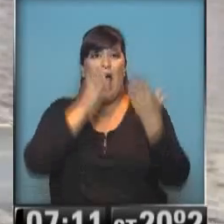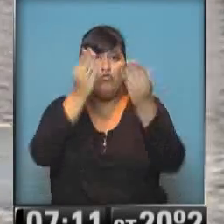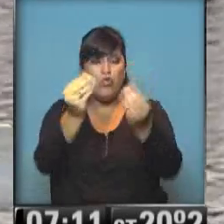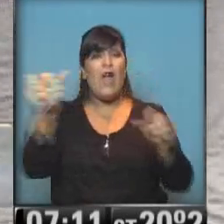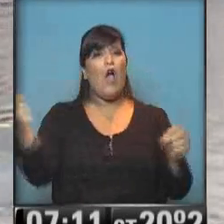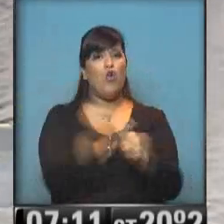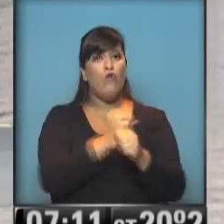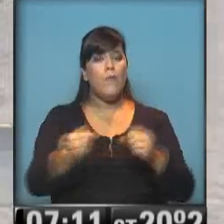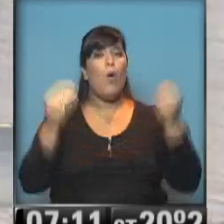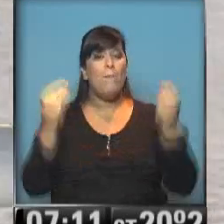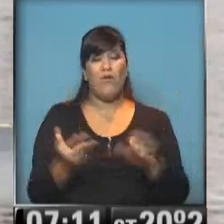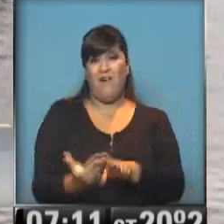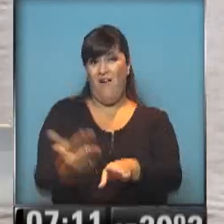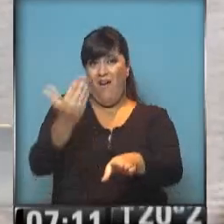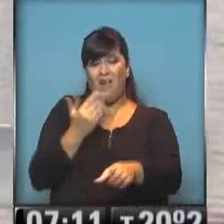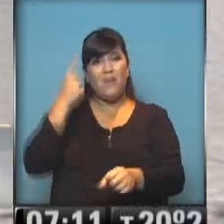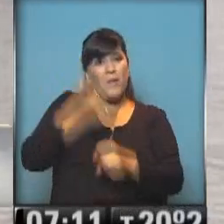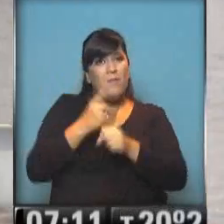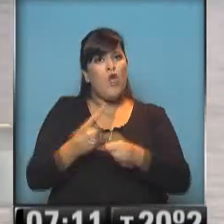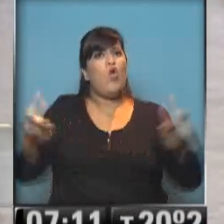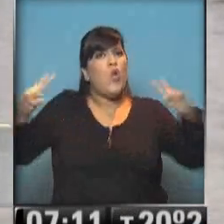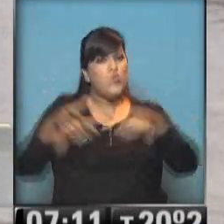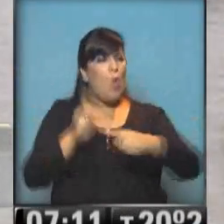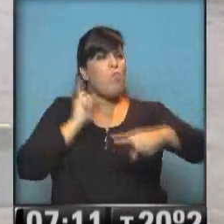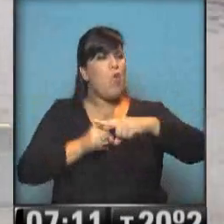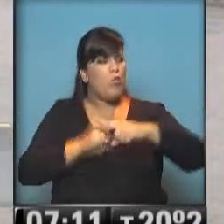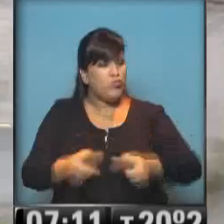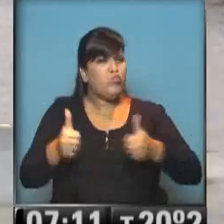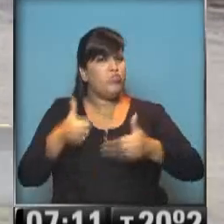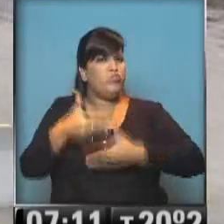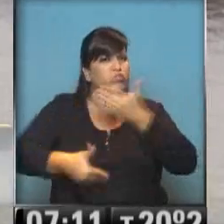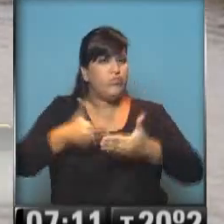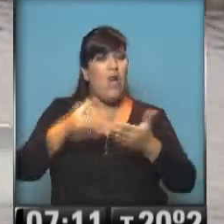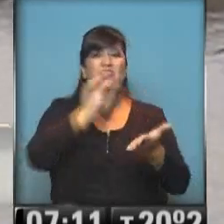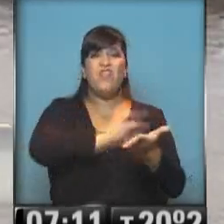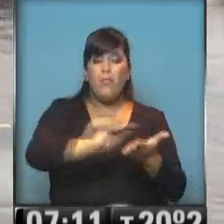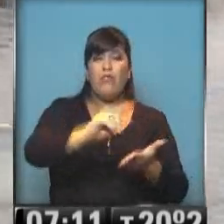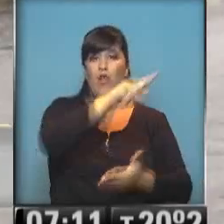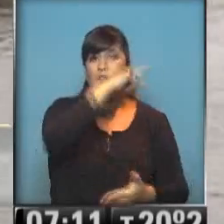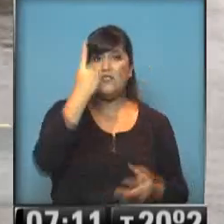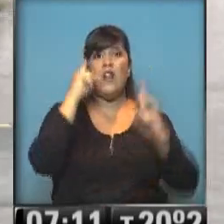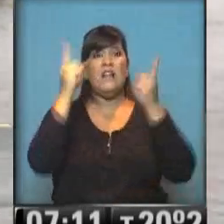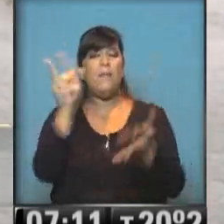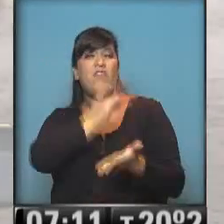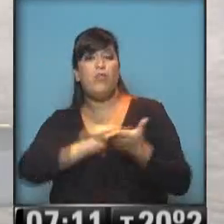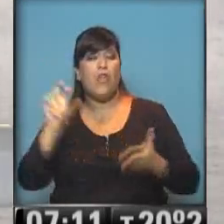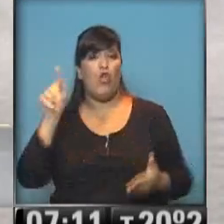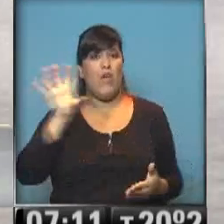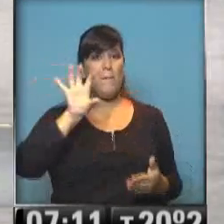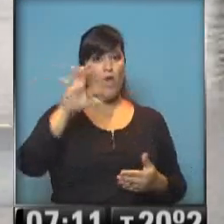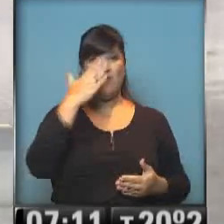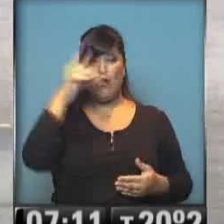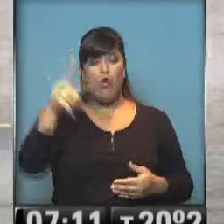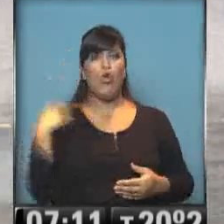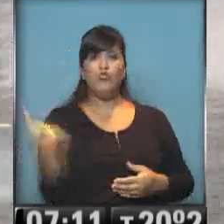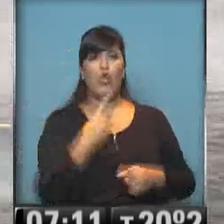confirmó después de una reunión muy positiva, productiva, así calificada por legisladores tanto nacionales como provinciales. Y estaba todo el arco